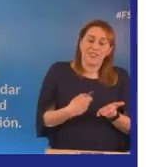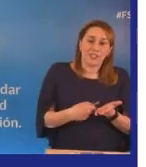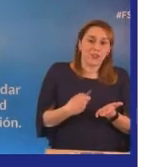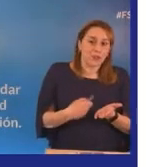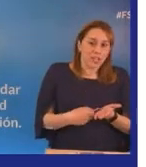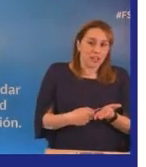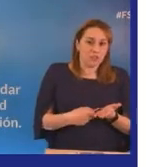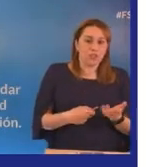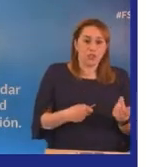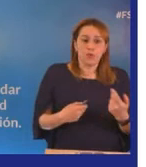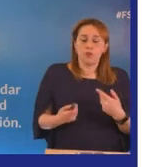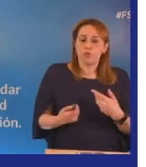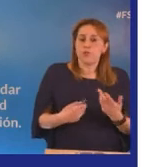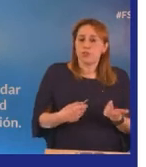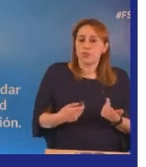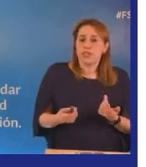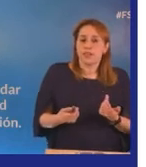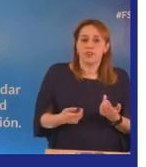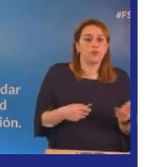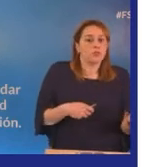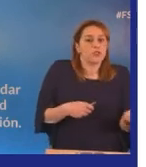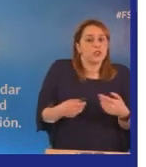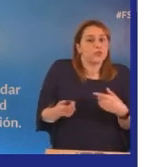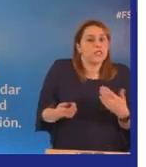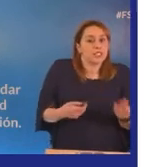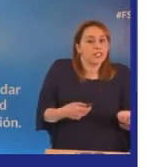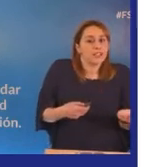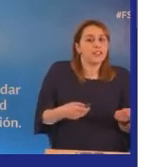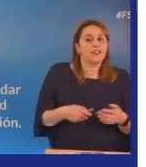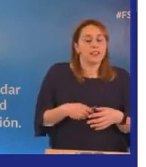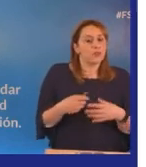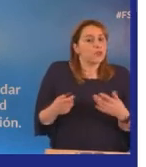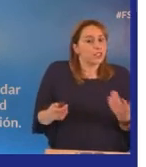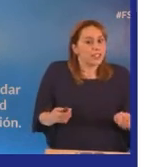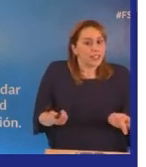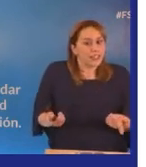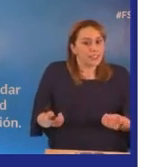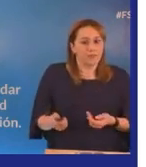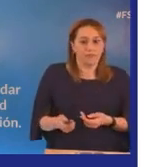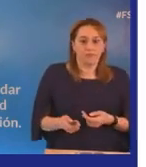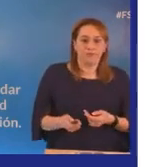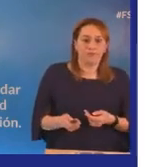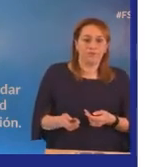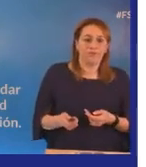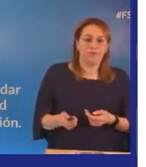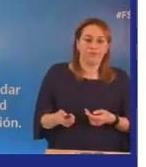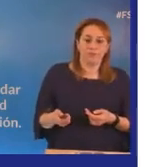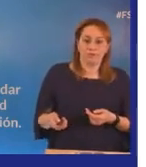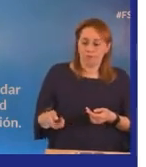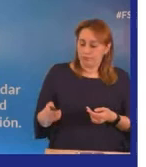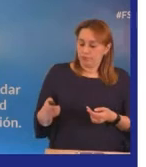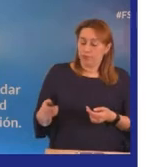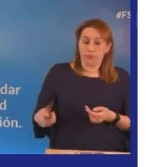el libreto diario, sino podemos modificarlo como si fuera una charla que uno tiene en casa.